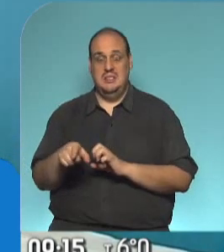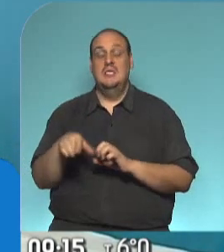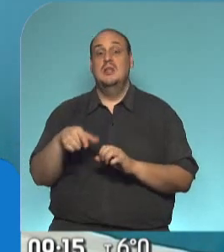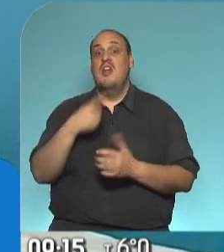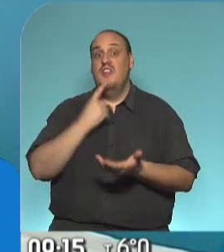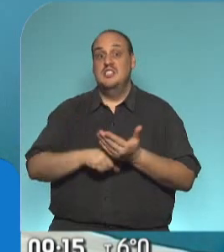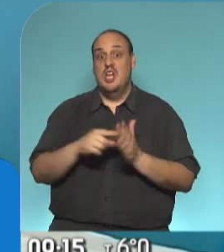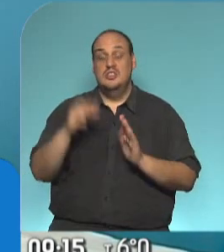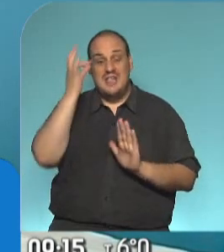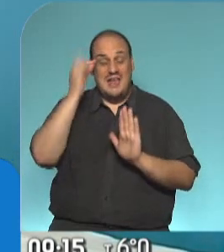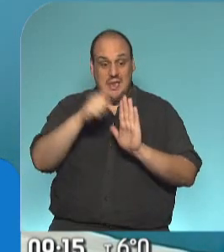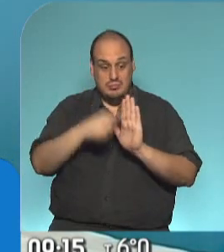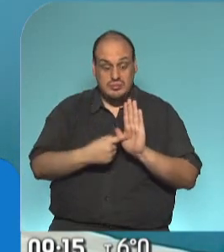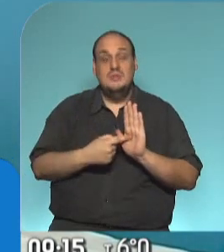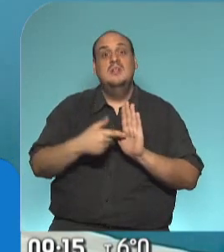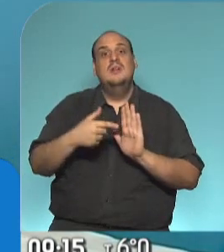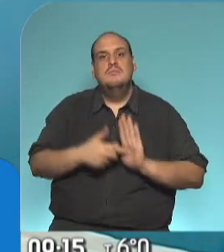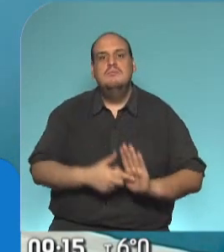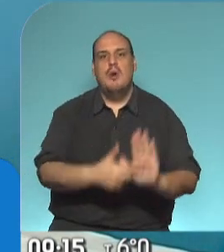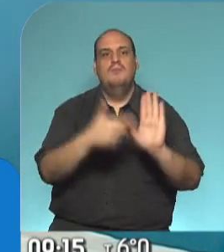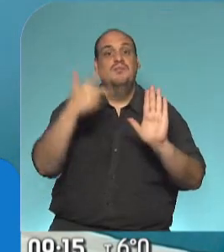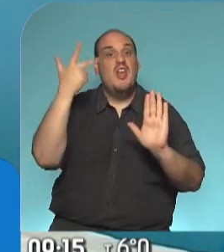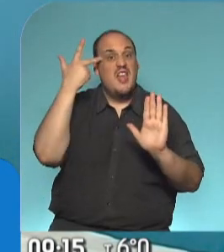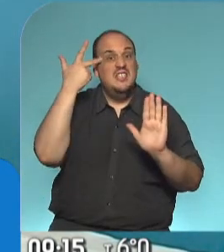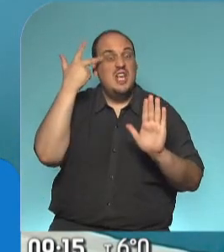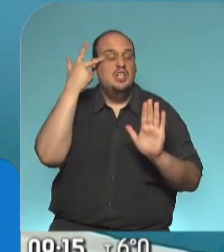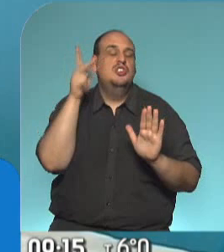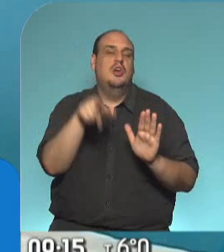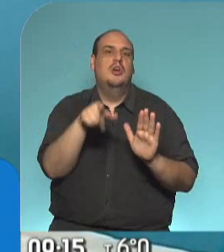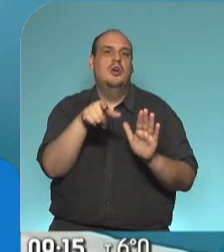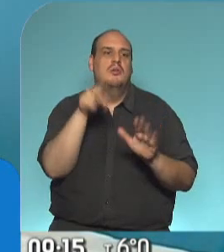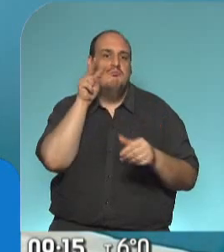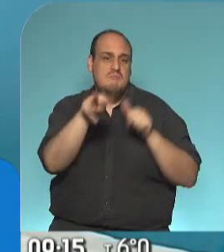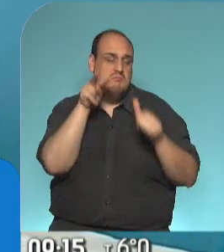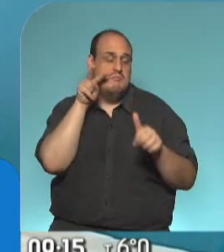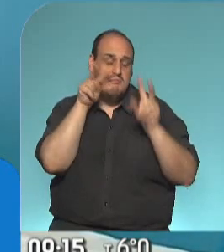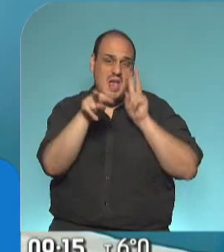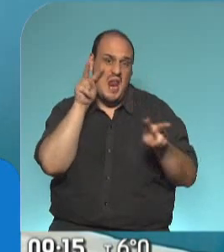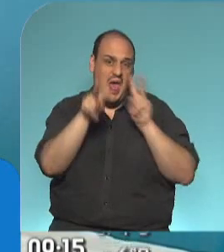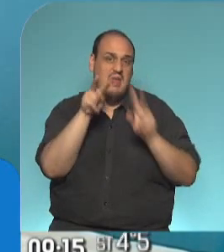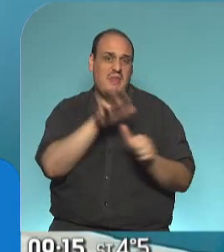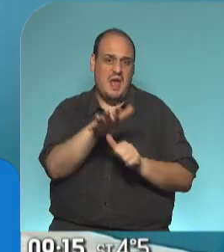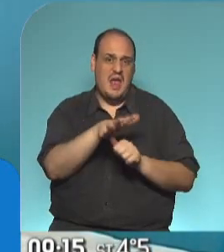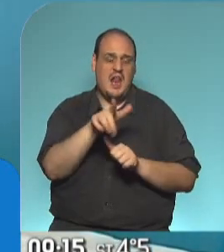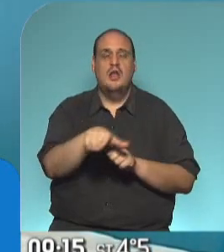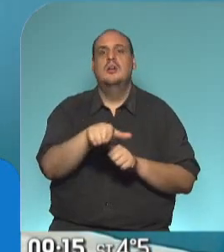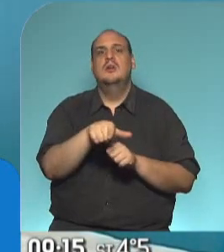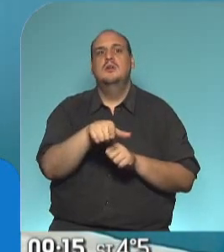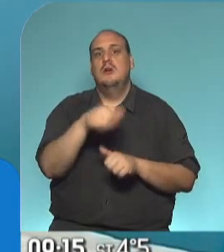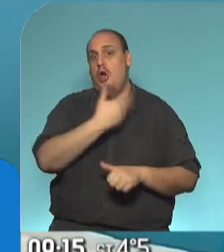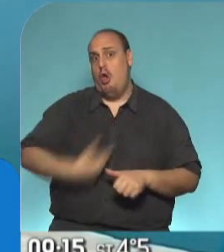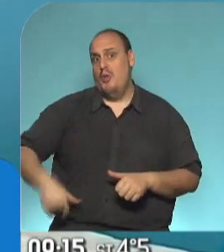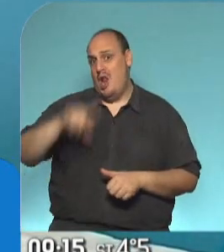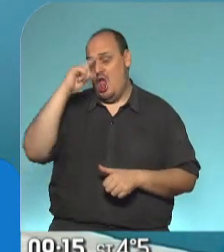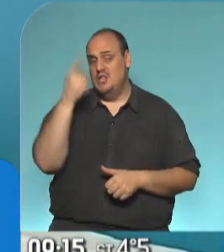30 medidas hay 18 medidas que tuvieron perspectiva de género. El 60% de las medidas que tomó el Gobierno Nacional